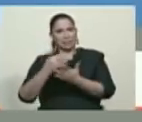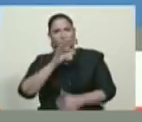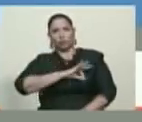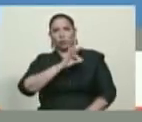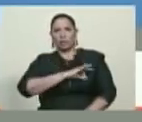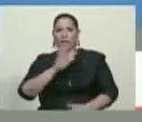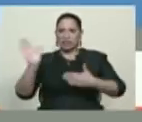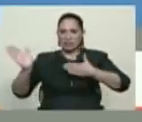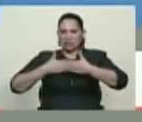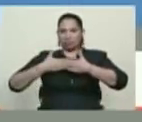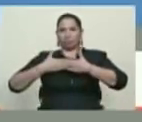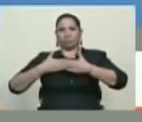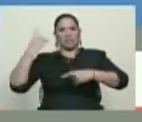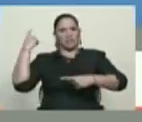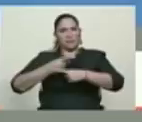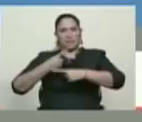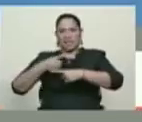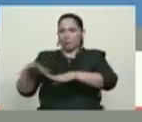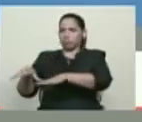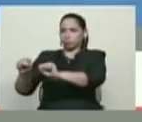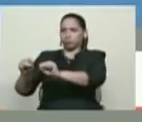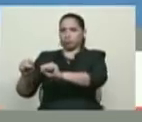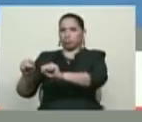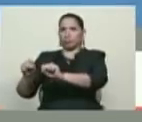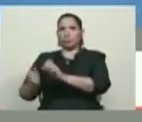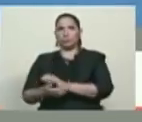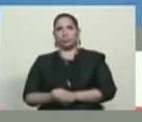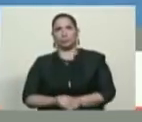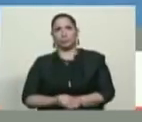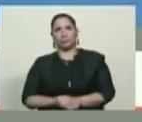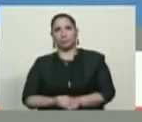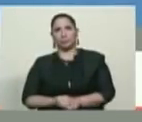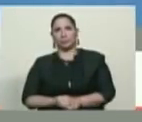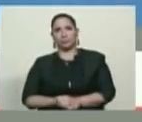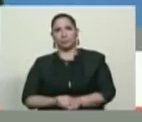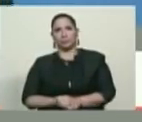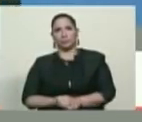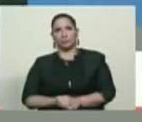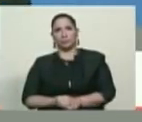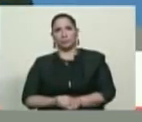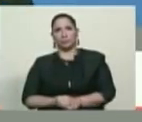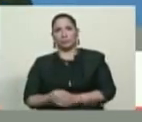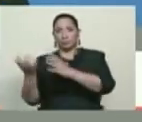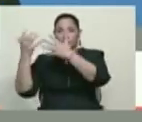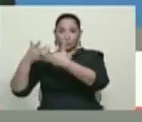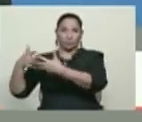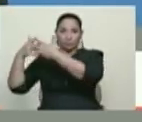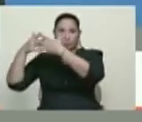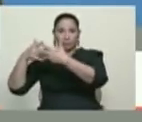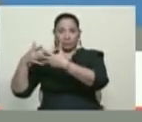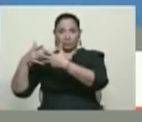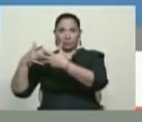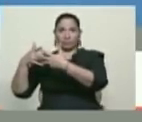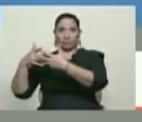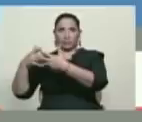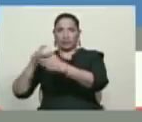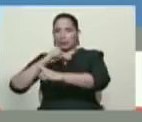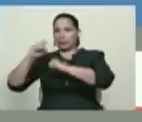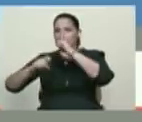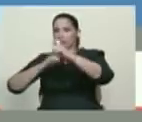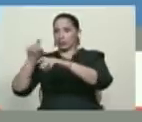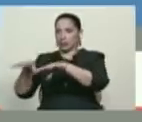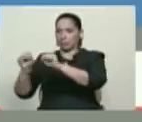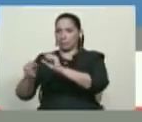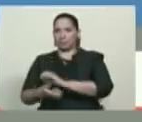a ser una neocolonia neoliberal de los Estados Unidos y de sus ambiciones